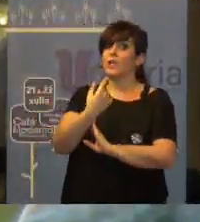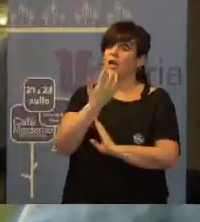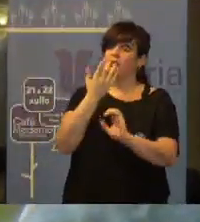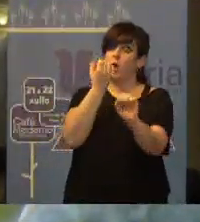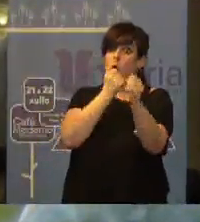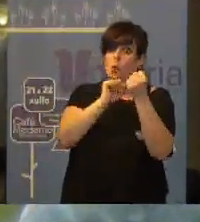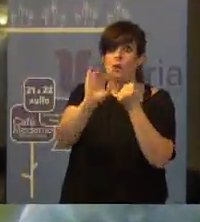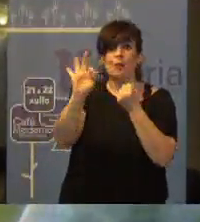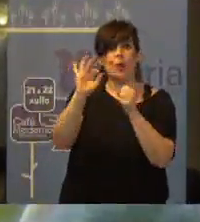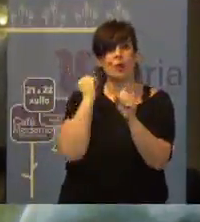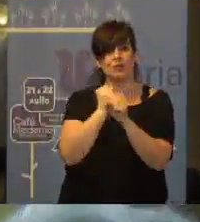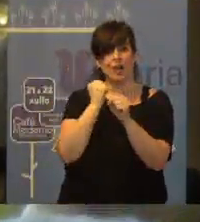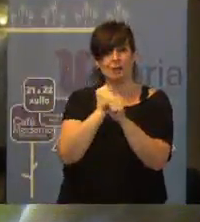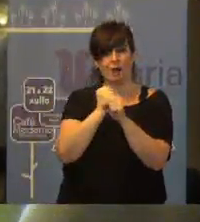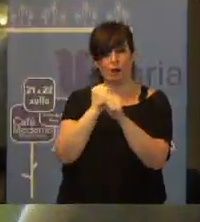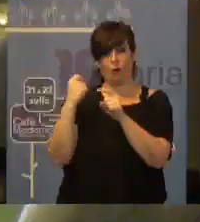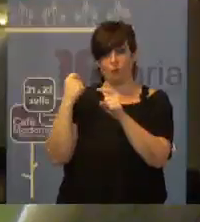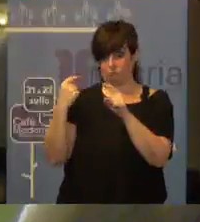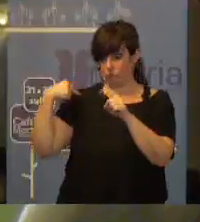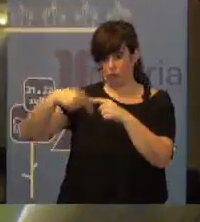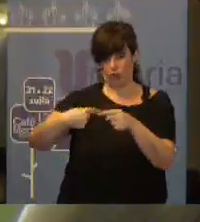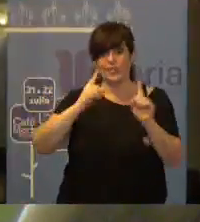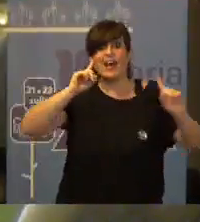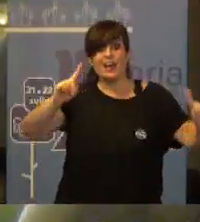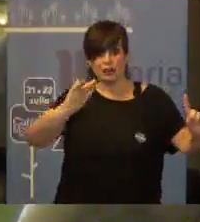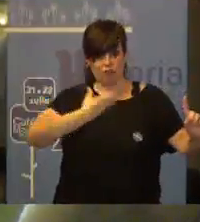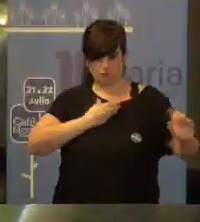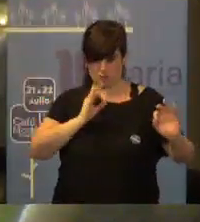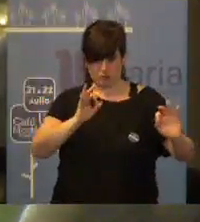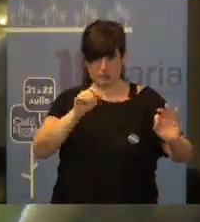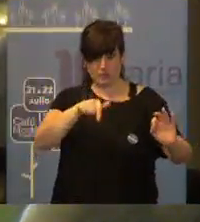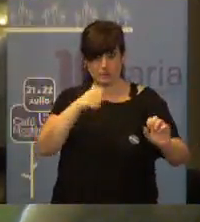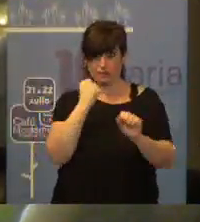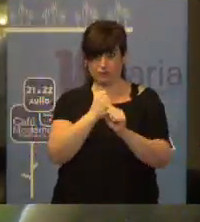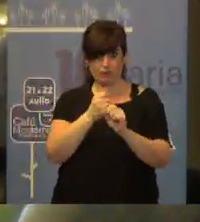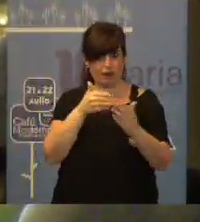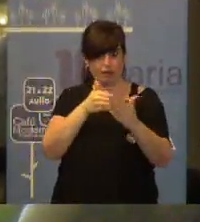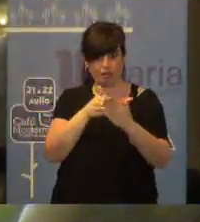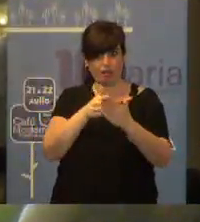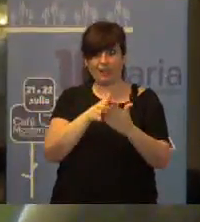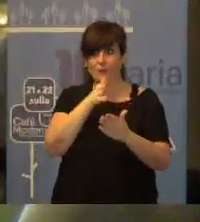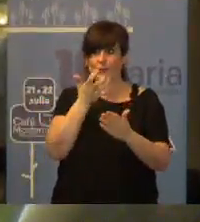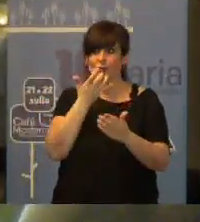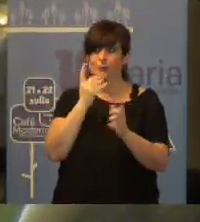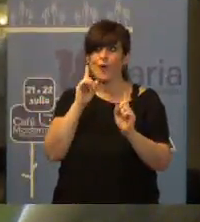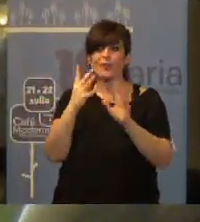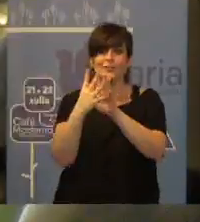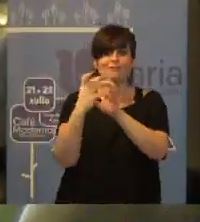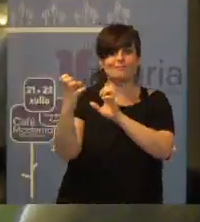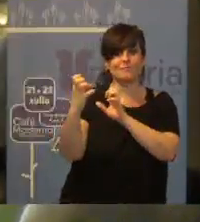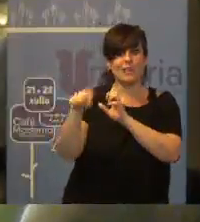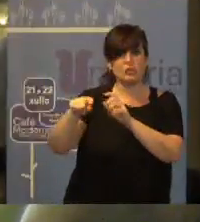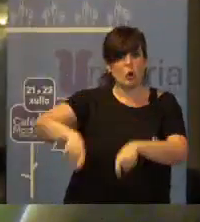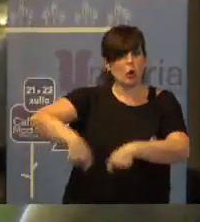traballo diario, nos concellos, sobre todo, porque non é rupturista pactar cos outros, non é rupturista levarse ben